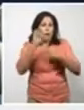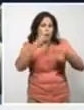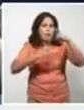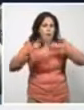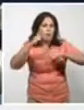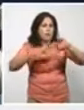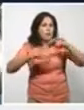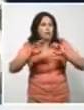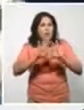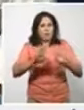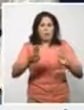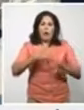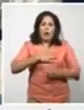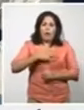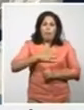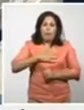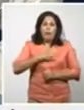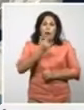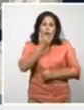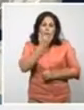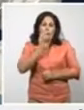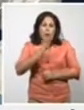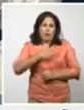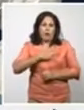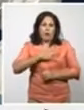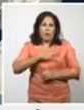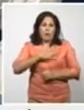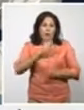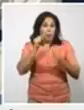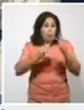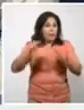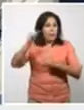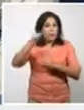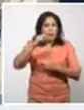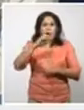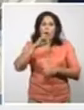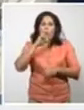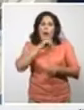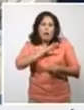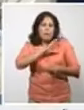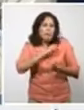la respiración normal. Los principales síntomas que se han detectado